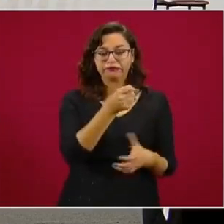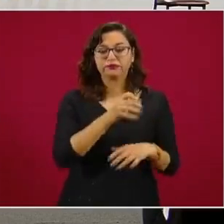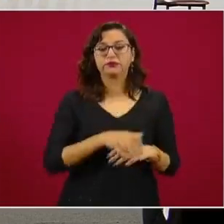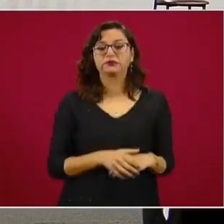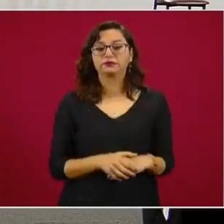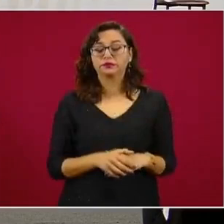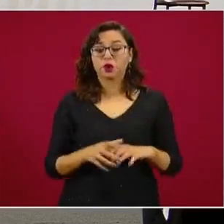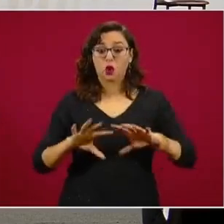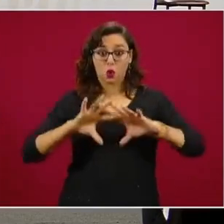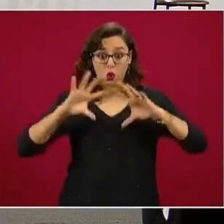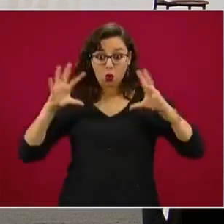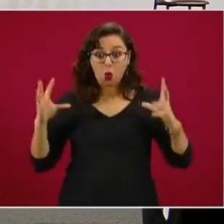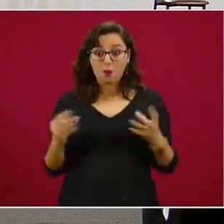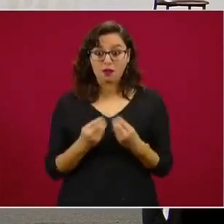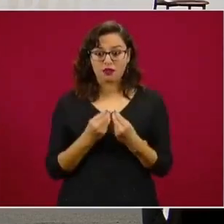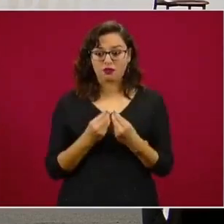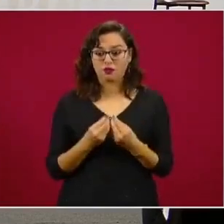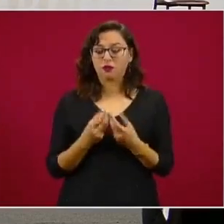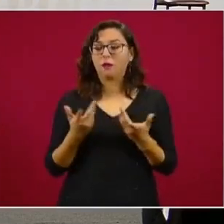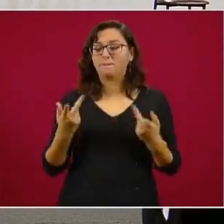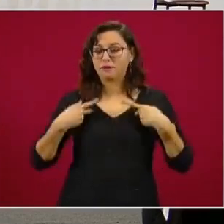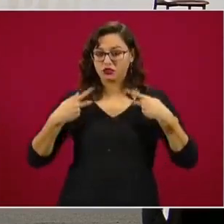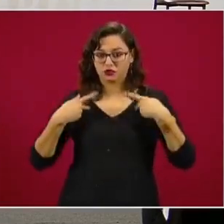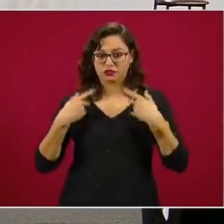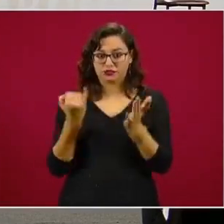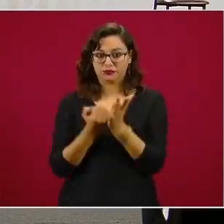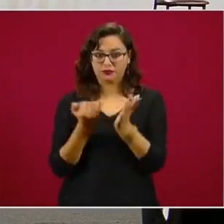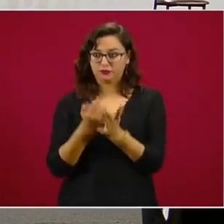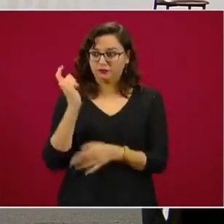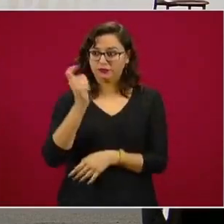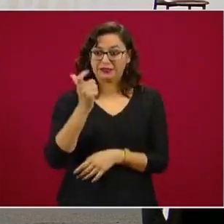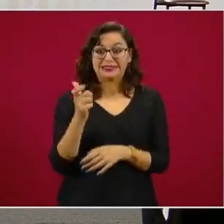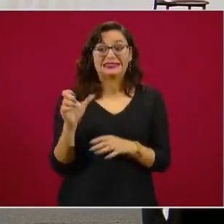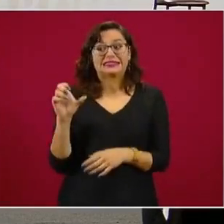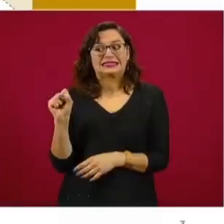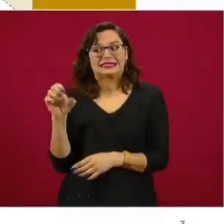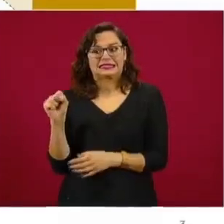que de todo el padrón, que son 60 millones de contribuyentes, el